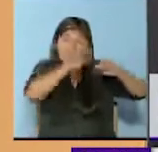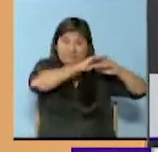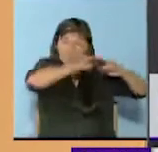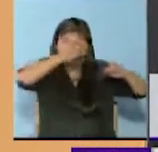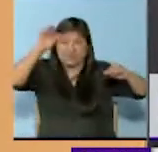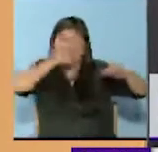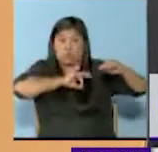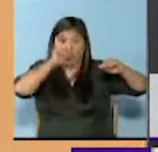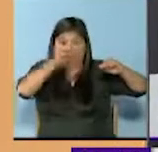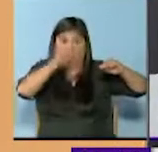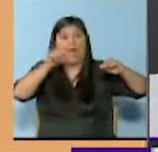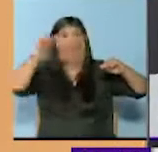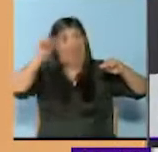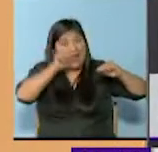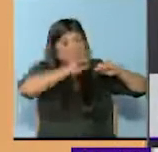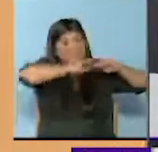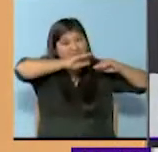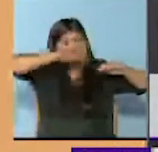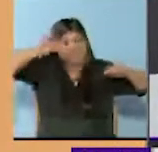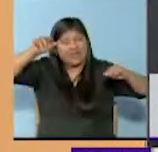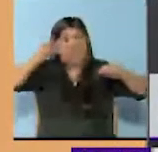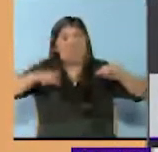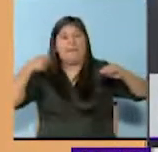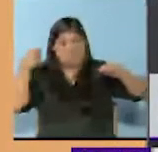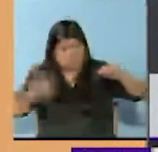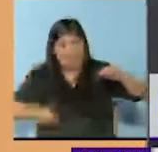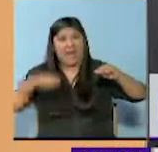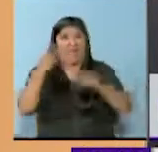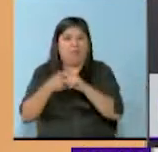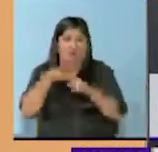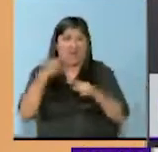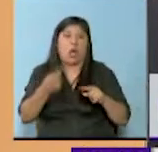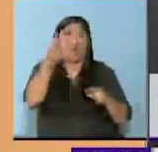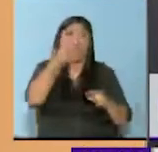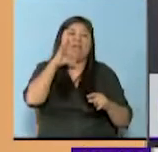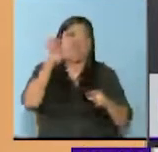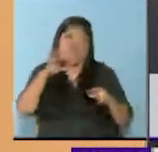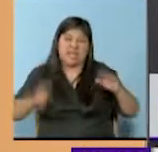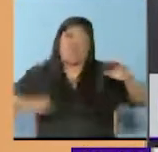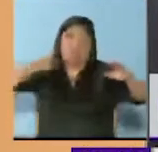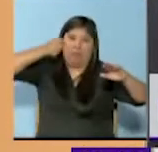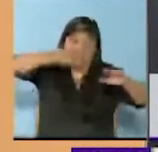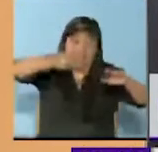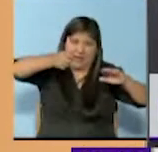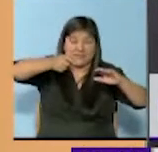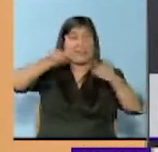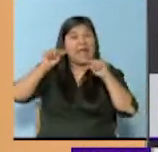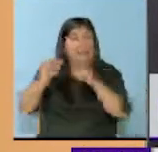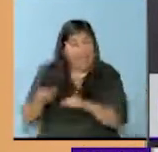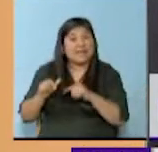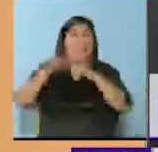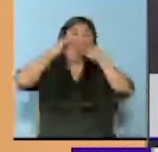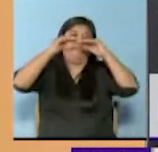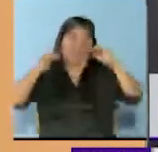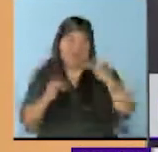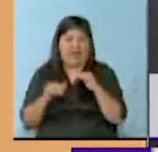1.578 pesos por hijo. Ahí viene la rebaja. Esto que escuchábamos de los mineros podía ser hasta más de 3.000 pesos